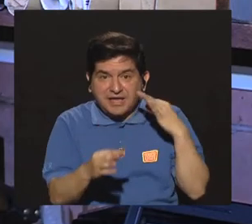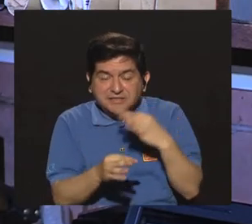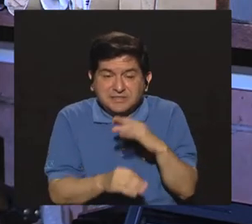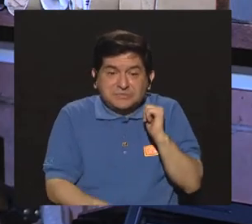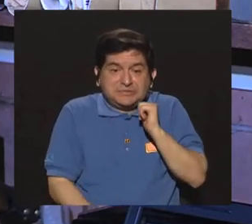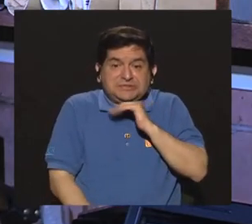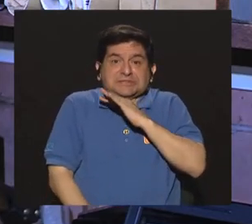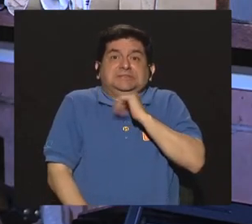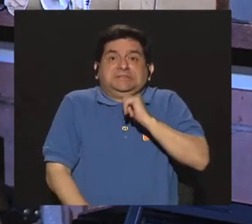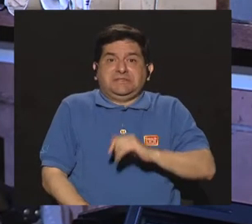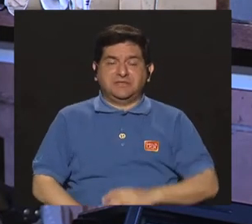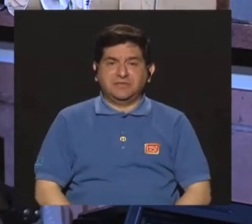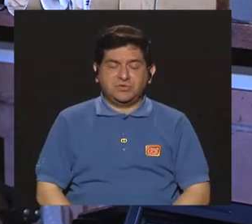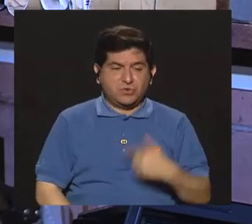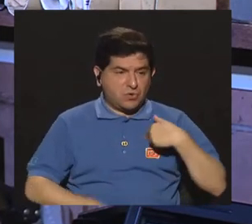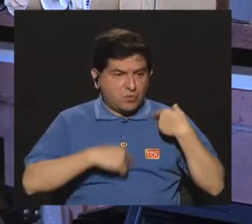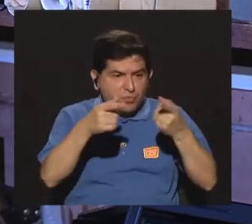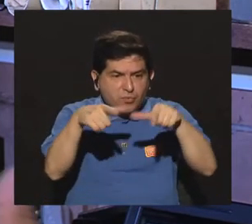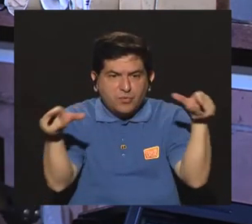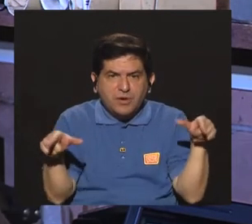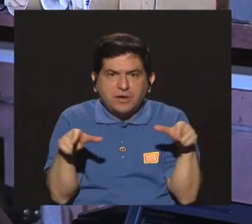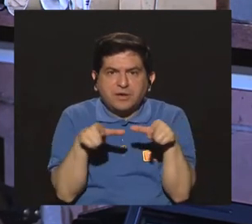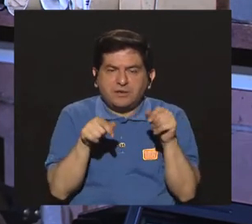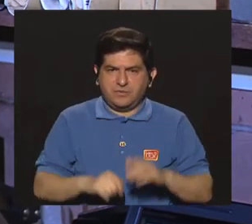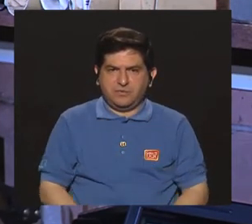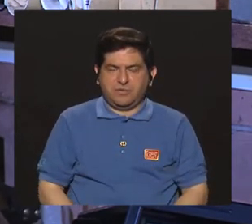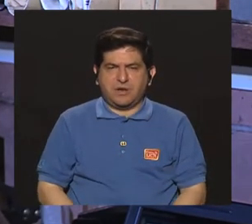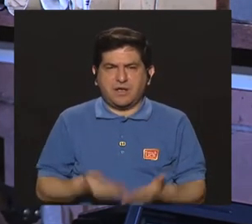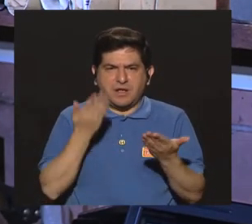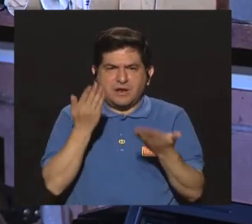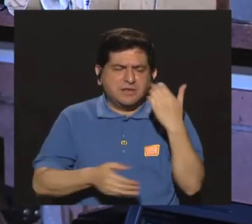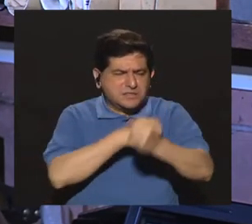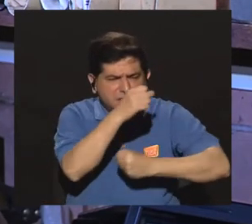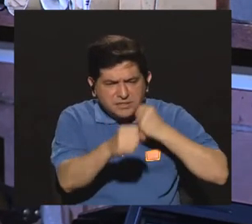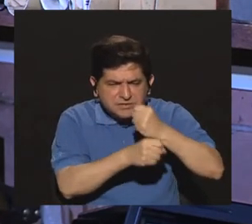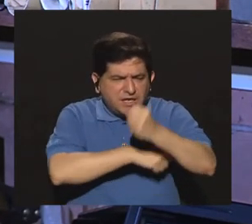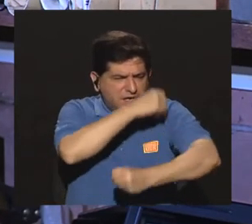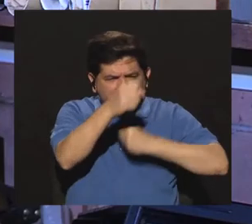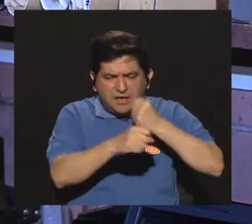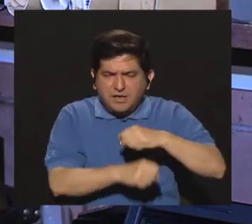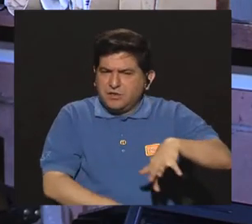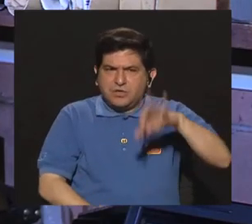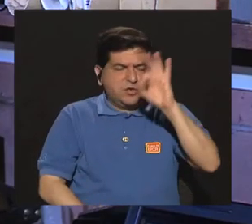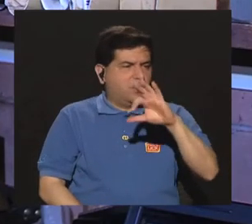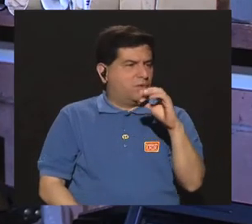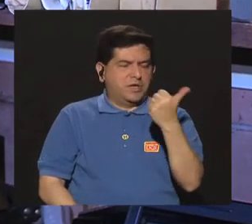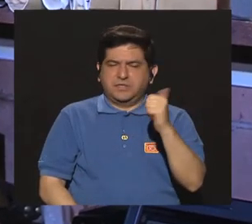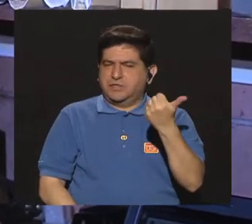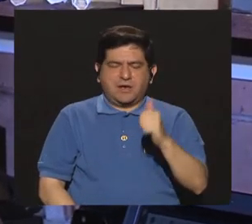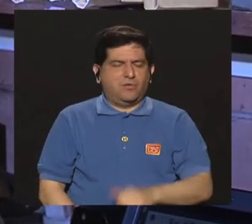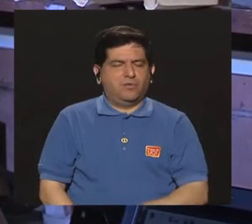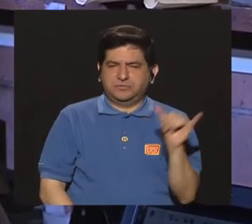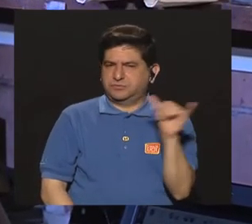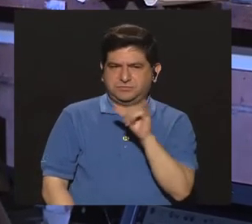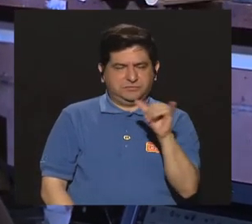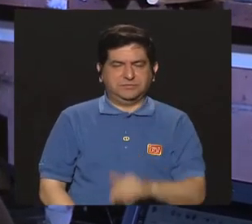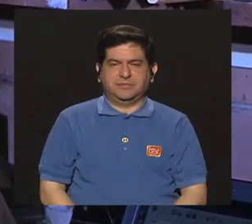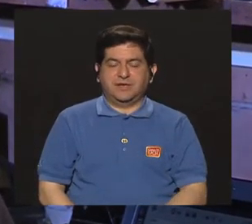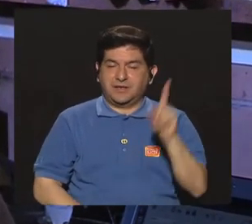tan raras que uno va al sitio por muchos años y no encuentra otro ejemplar entonces